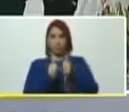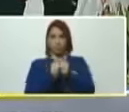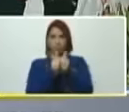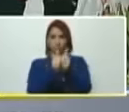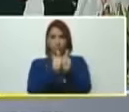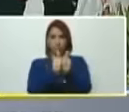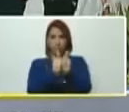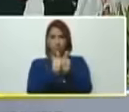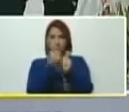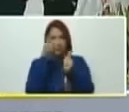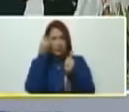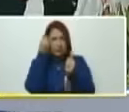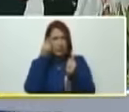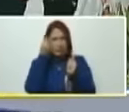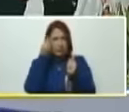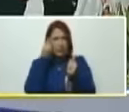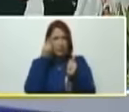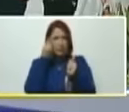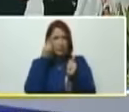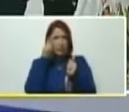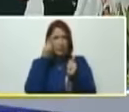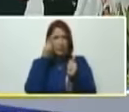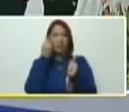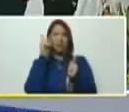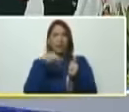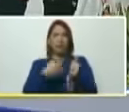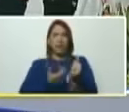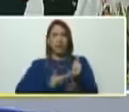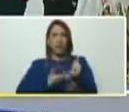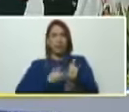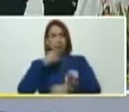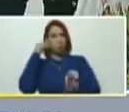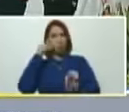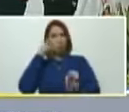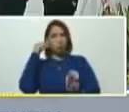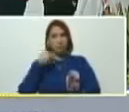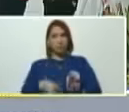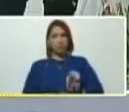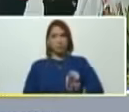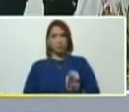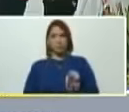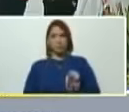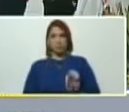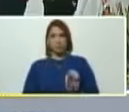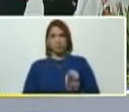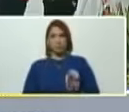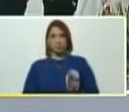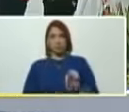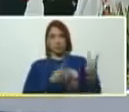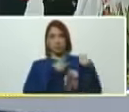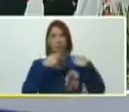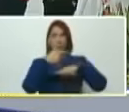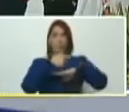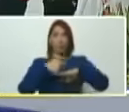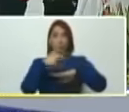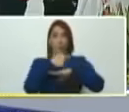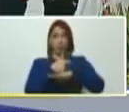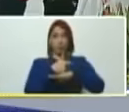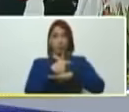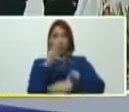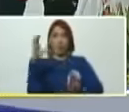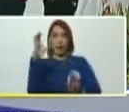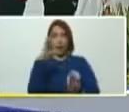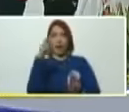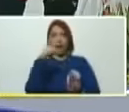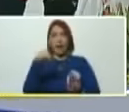creo que está el alcalde Pepe Rangel también, el Pepe, y por el jefe de gobierno de Caracas, Nahum